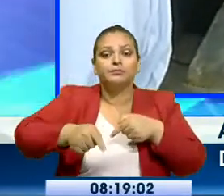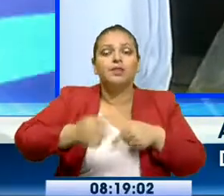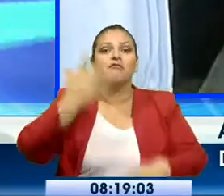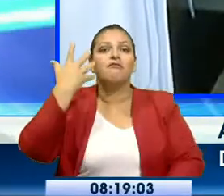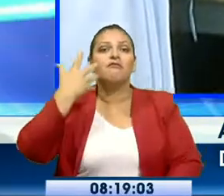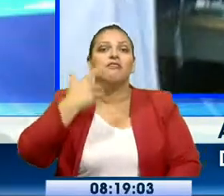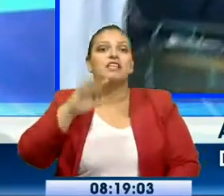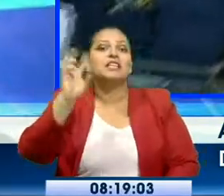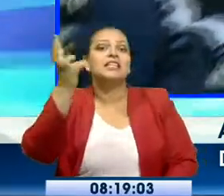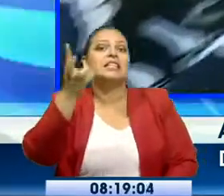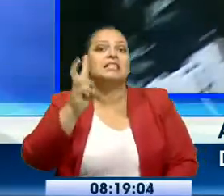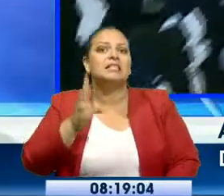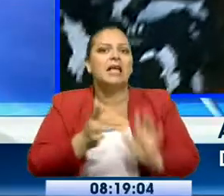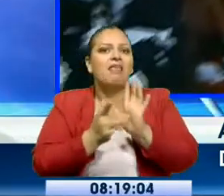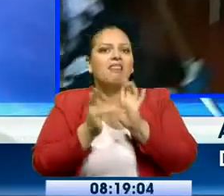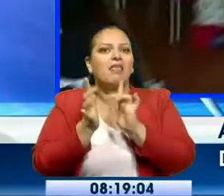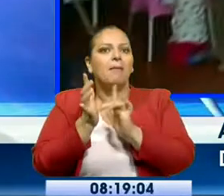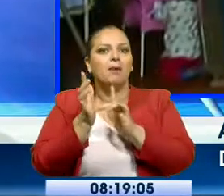entonces